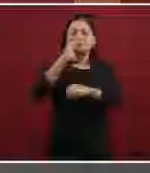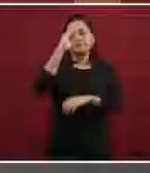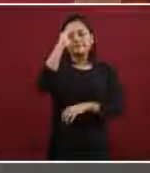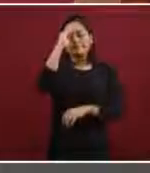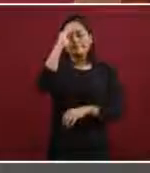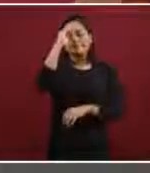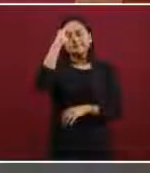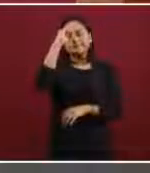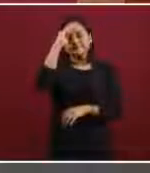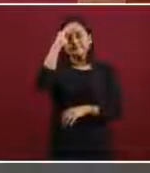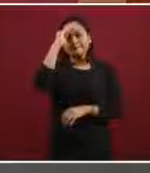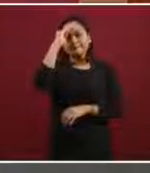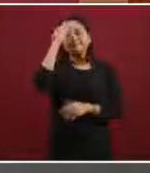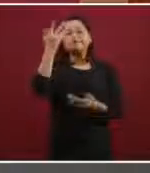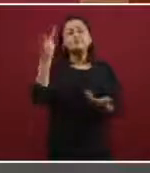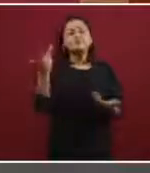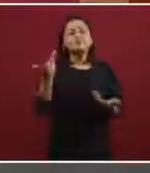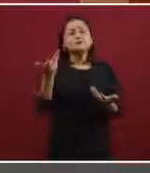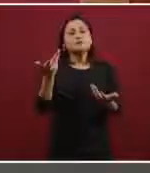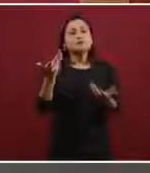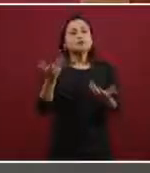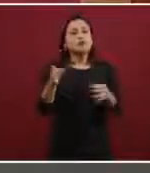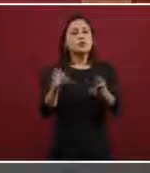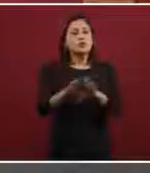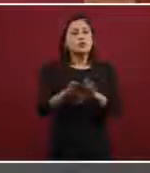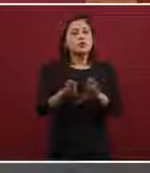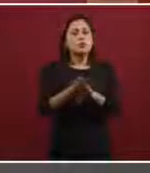a que se procuren ganancias